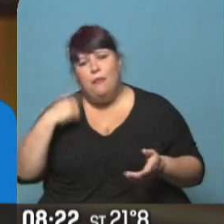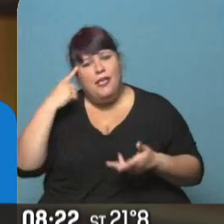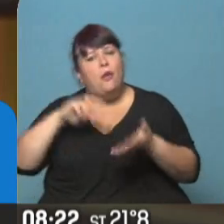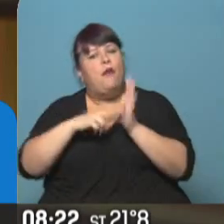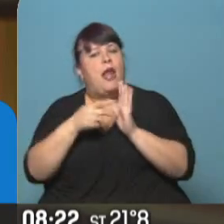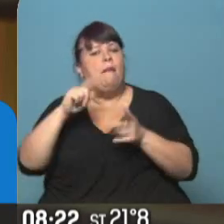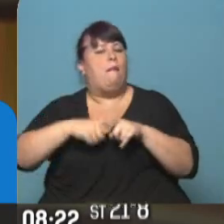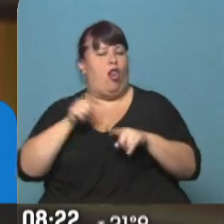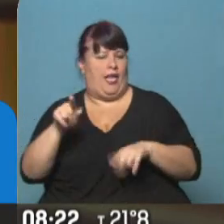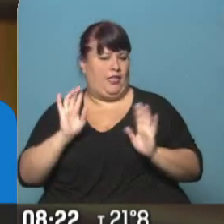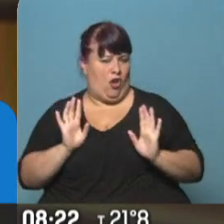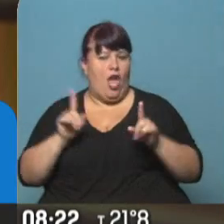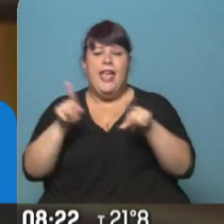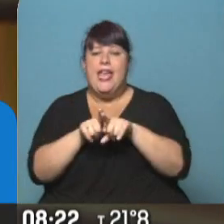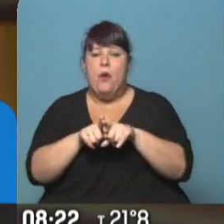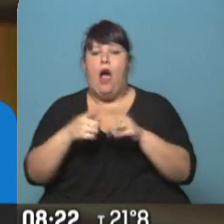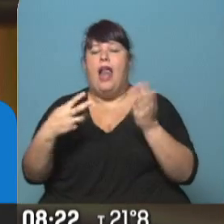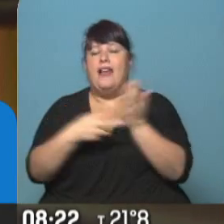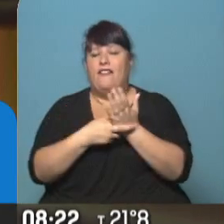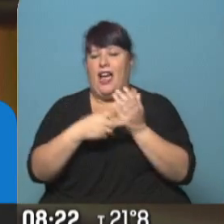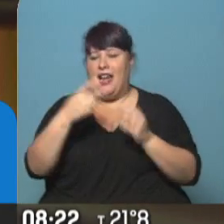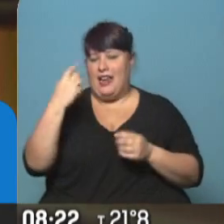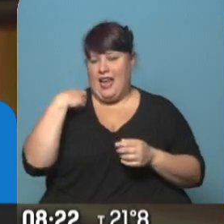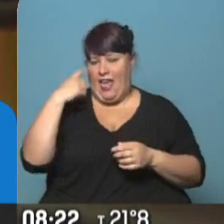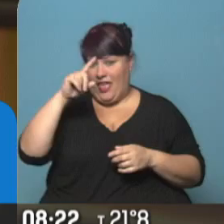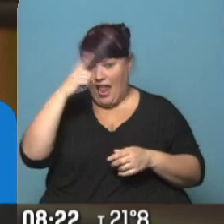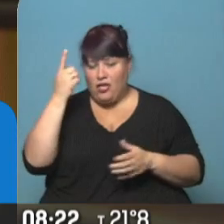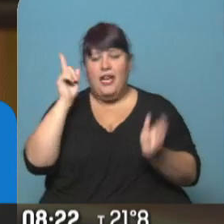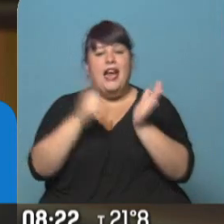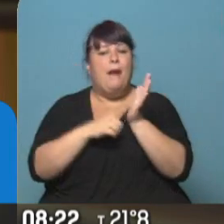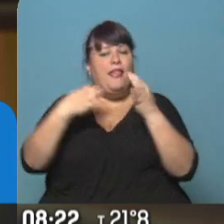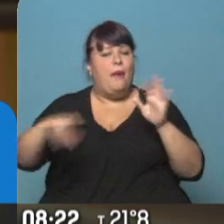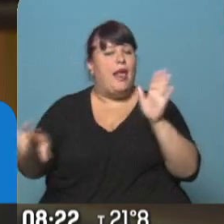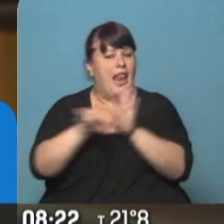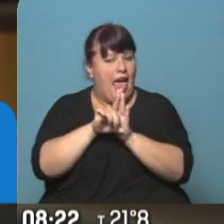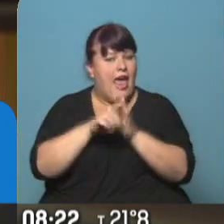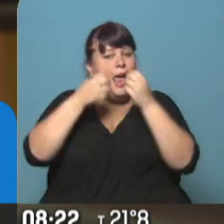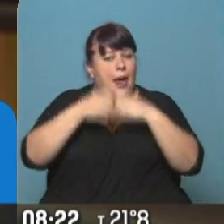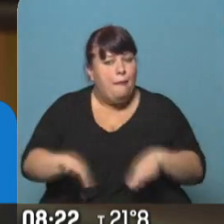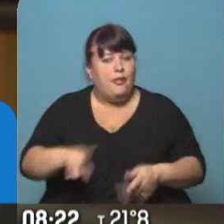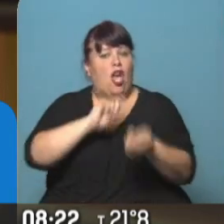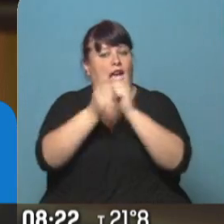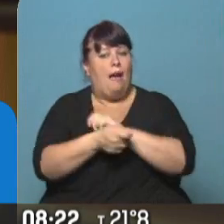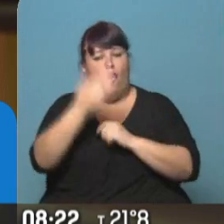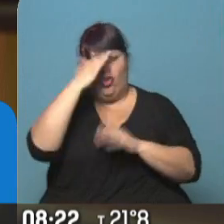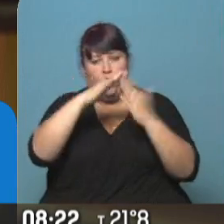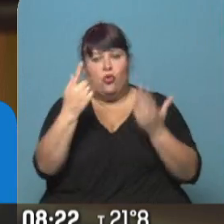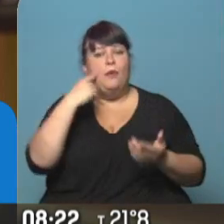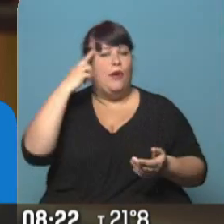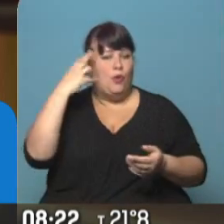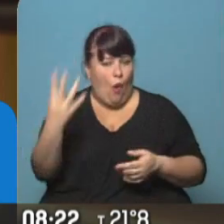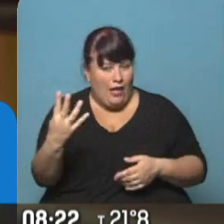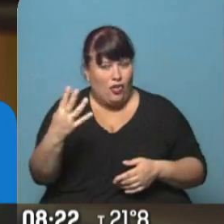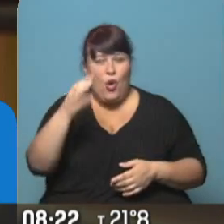problema de voluntad política lo mismo pasa con la auditoría general de la nación que debió haberse reglamentado por una ley a partir de la reforma constitucional del 94